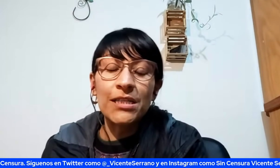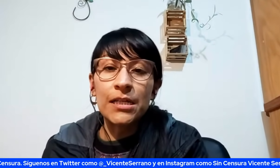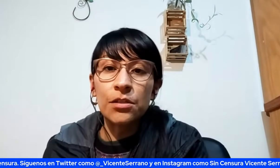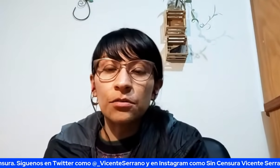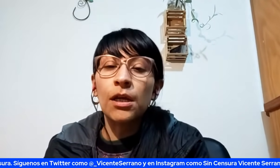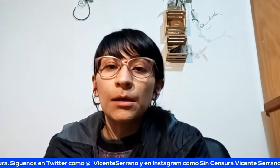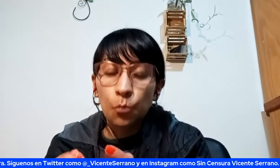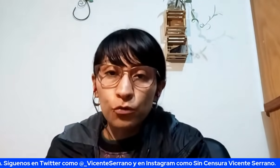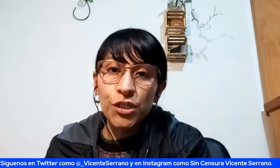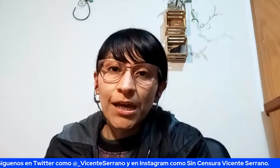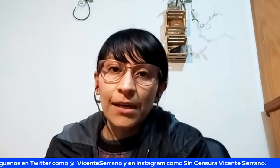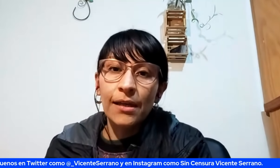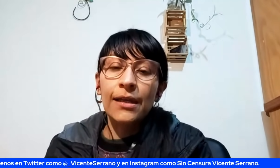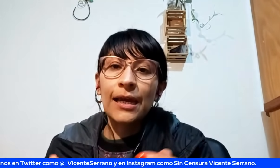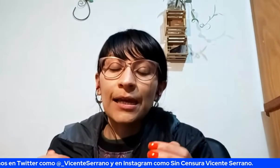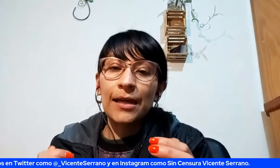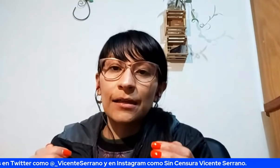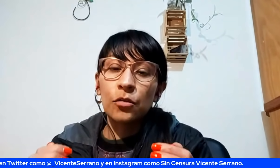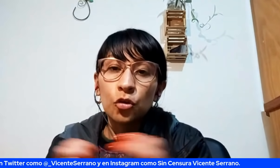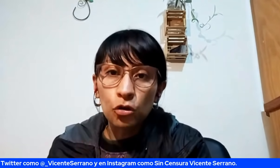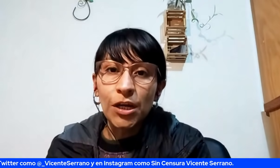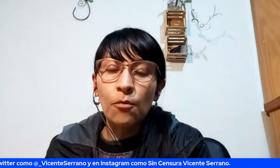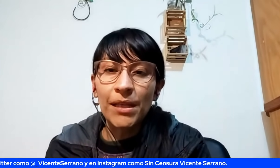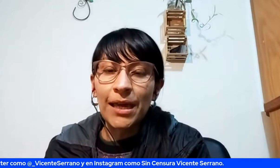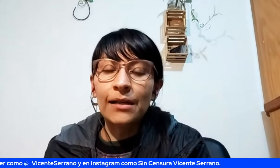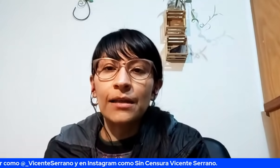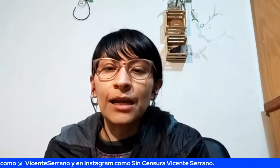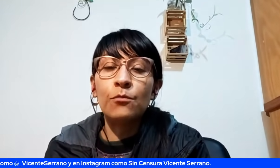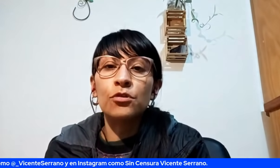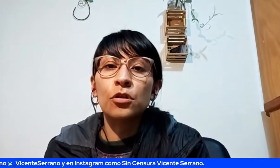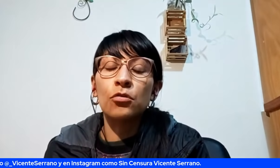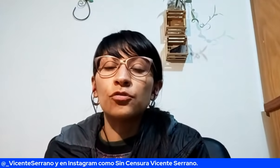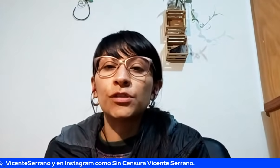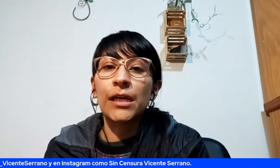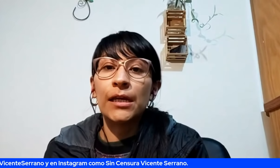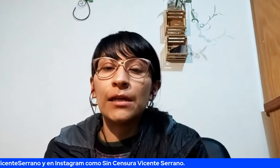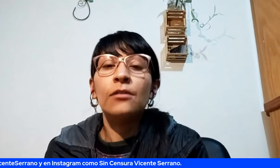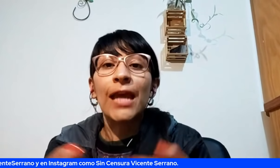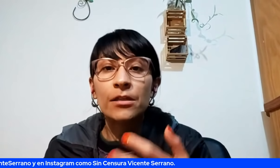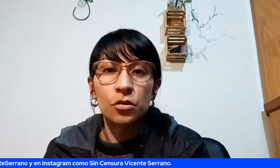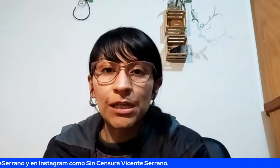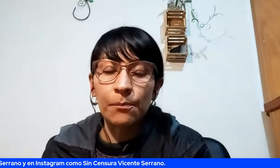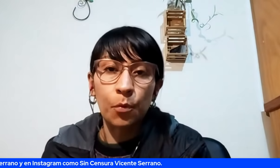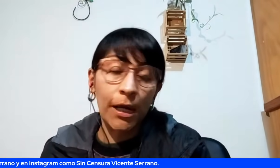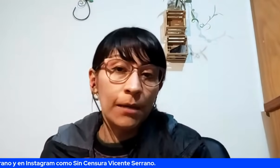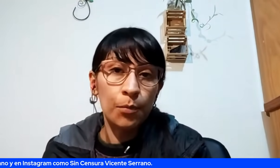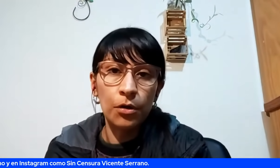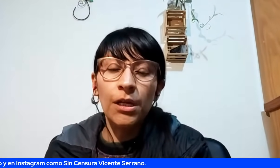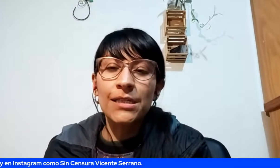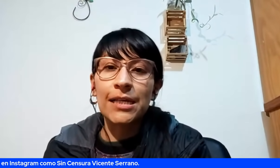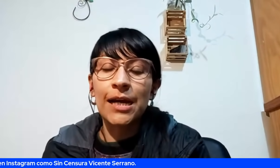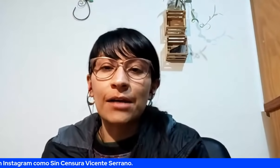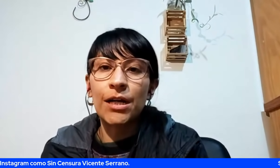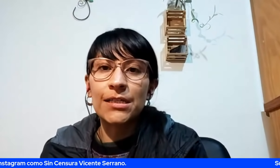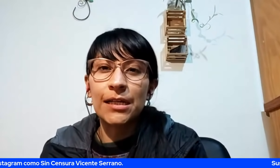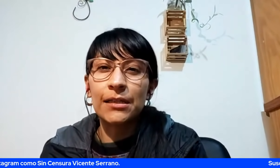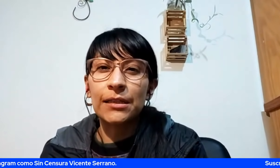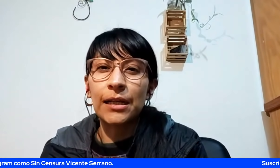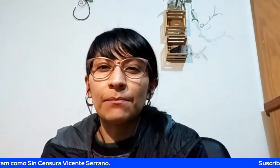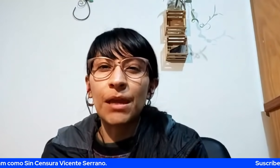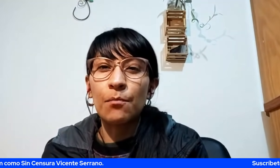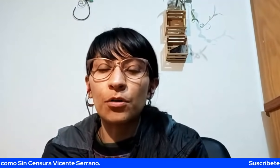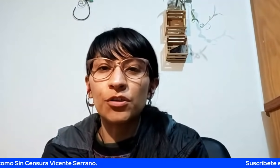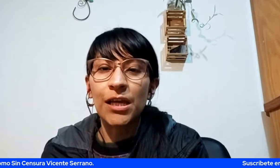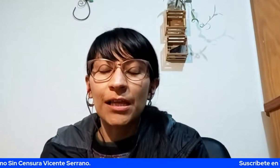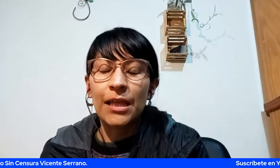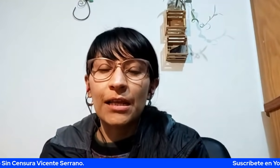esta armonización busca que no se cometan, digamos, los nexos que, por ejemplo, se llegaron a hacer